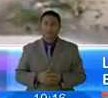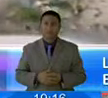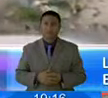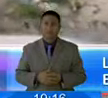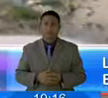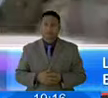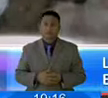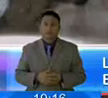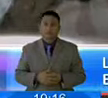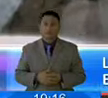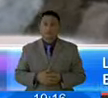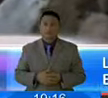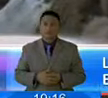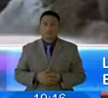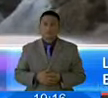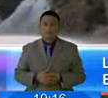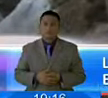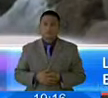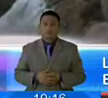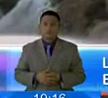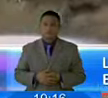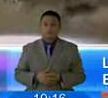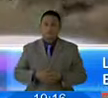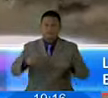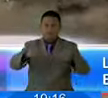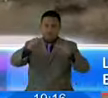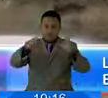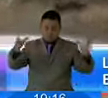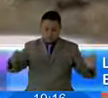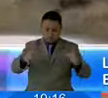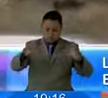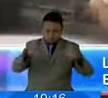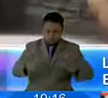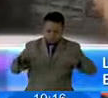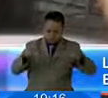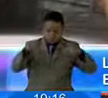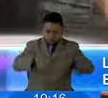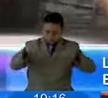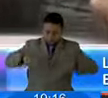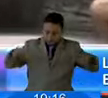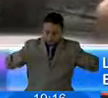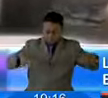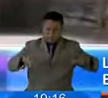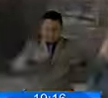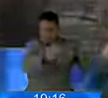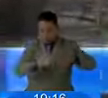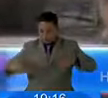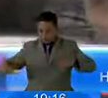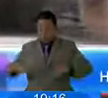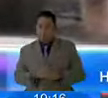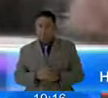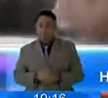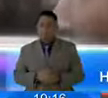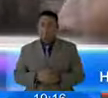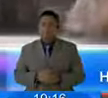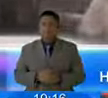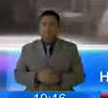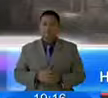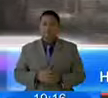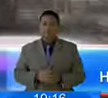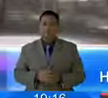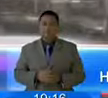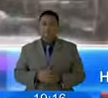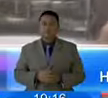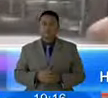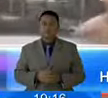Sacos de arena hacían de muro en la vía para desviar el agua que no entra a sus hogares. Tiene como más de media hora que no está haciendo nada. ¿Ya? Este